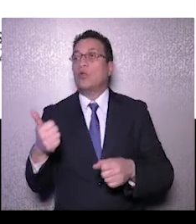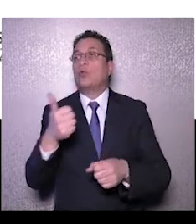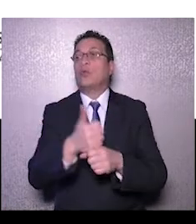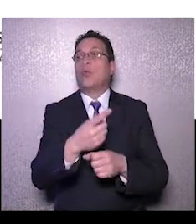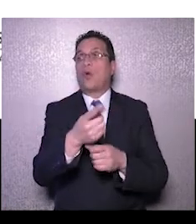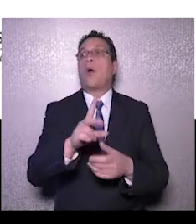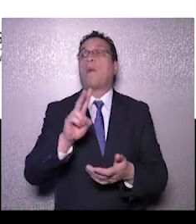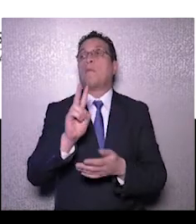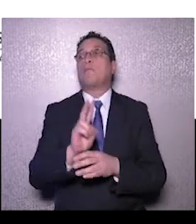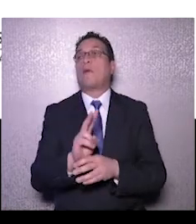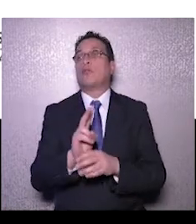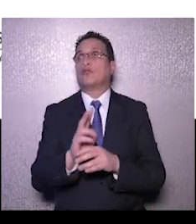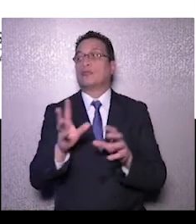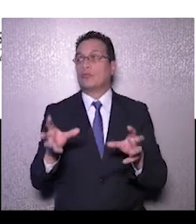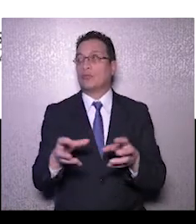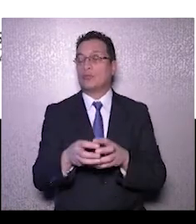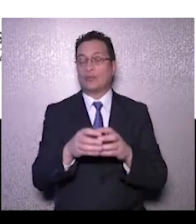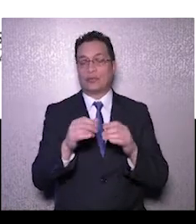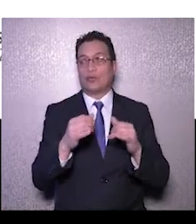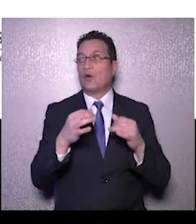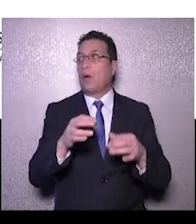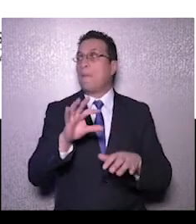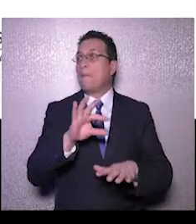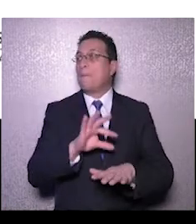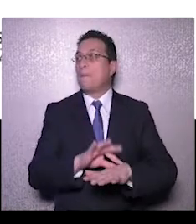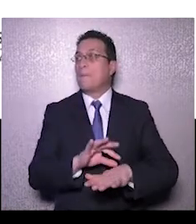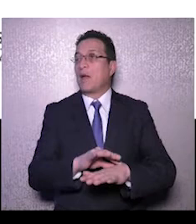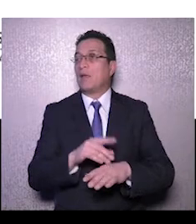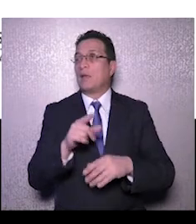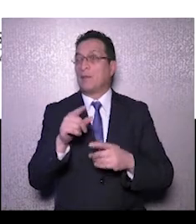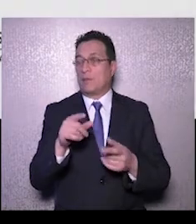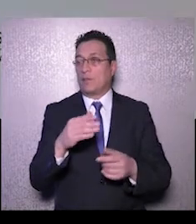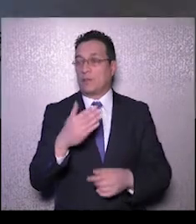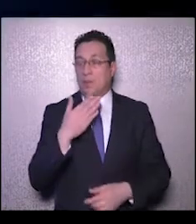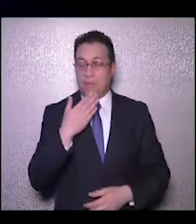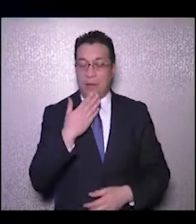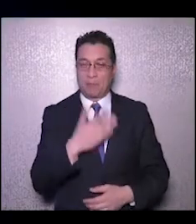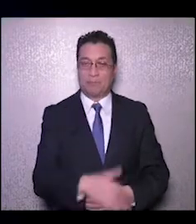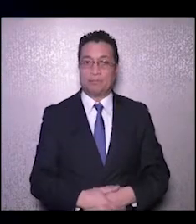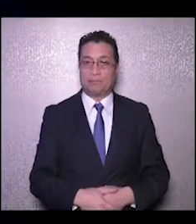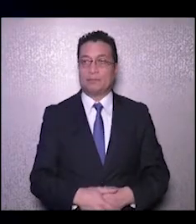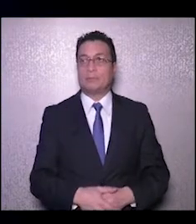profesor asistente adjunto de informática médica en la Universidad Estatal de Ohio.